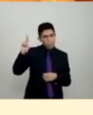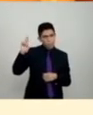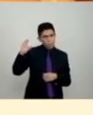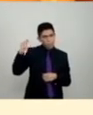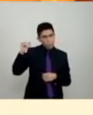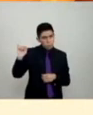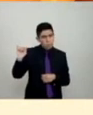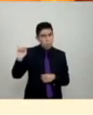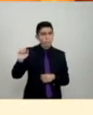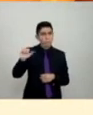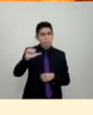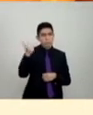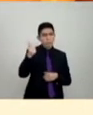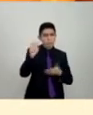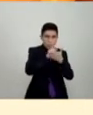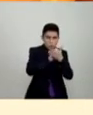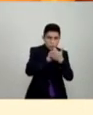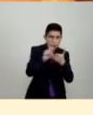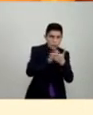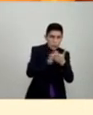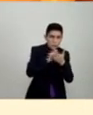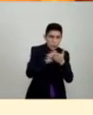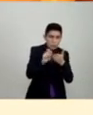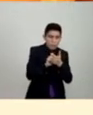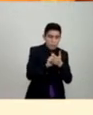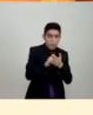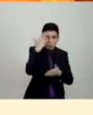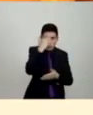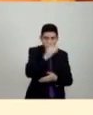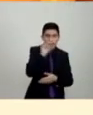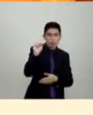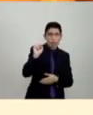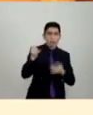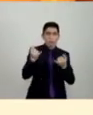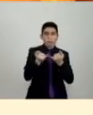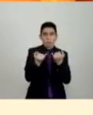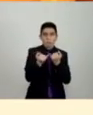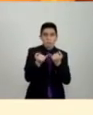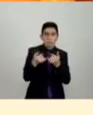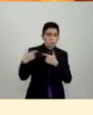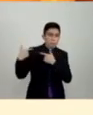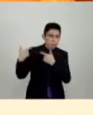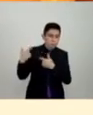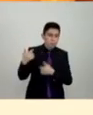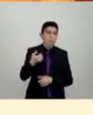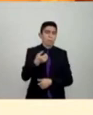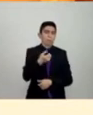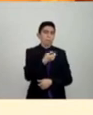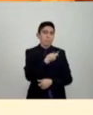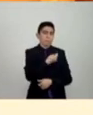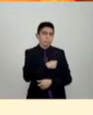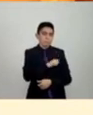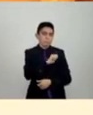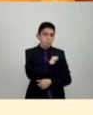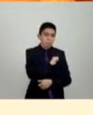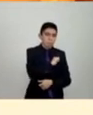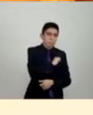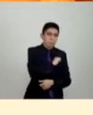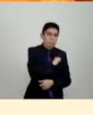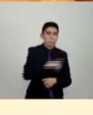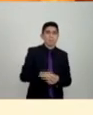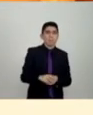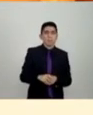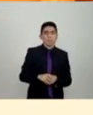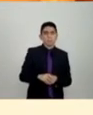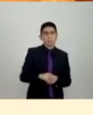narradores muy potentes en tono con esta generación. En España, Juan Madrid, no solo Vázquez Montalbán, sino